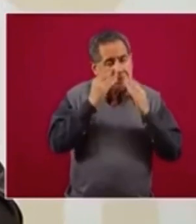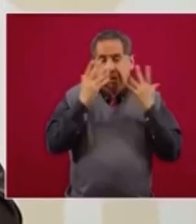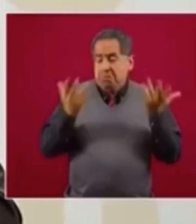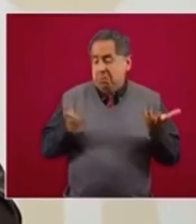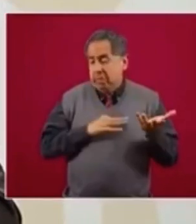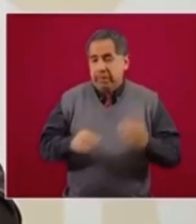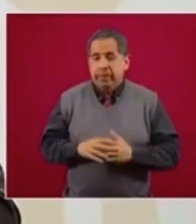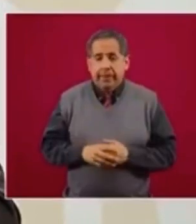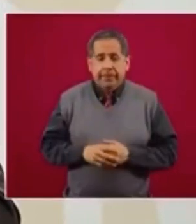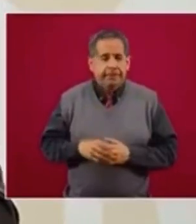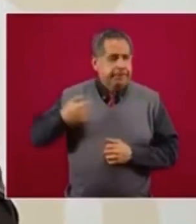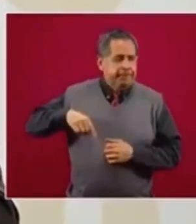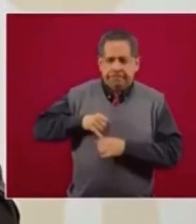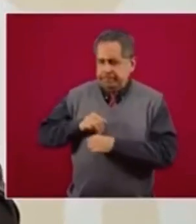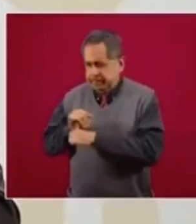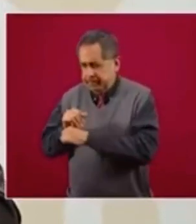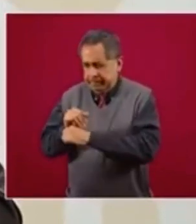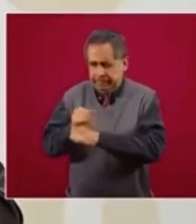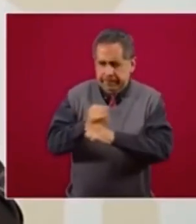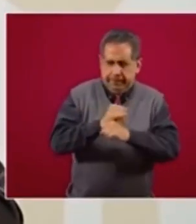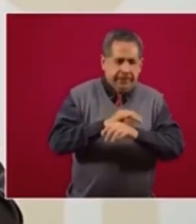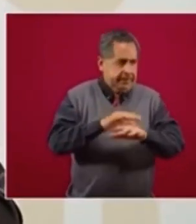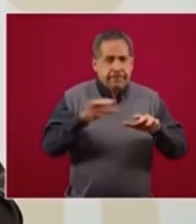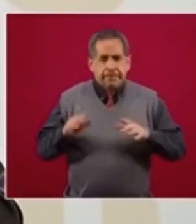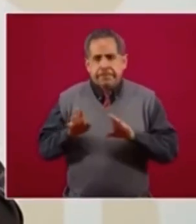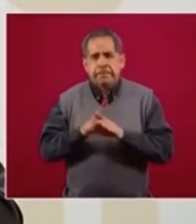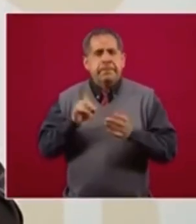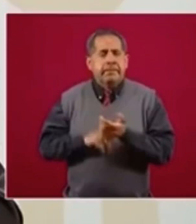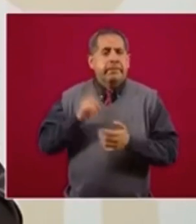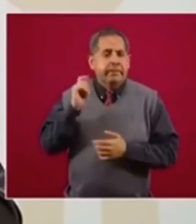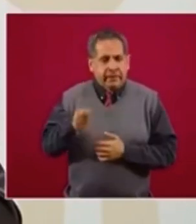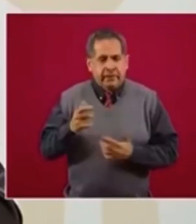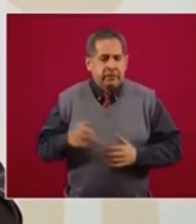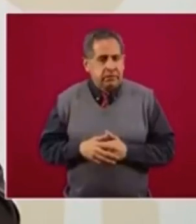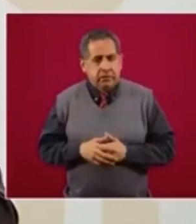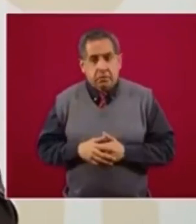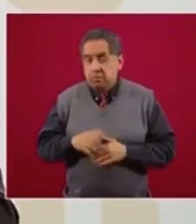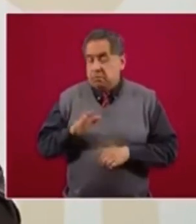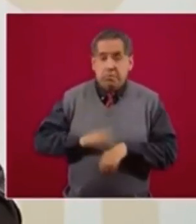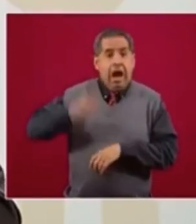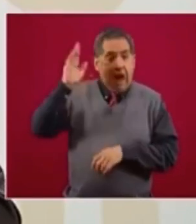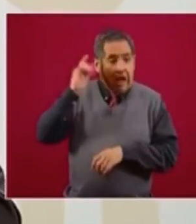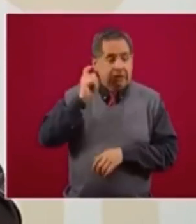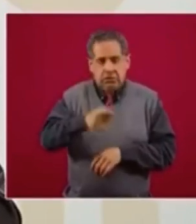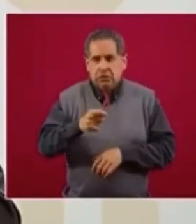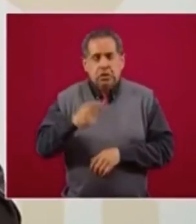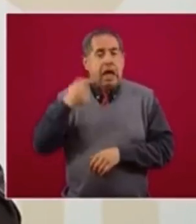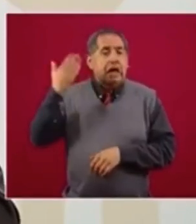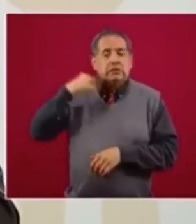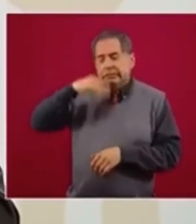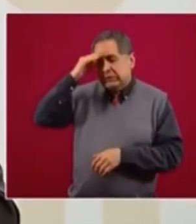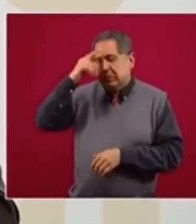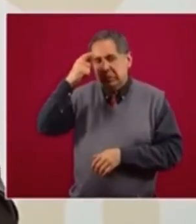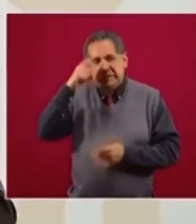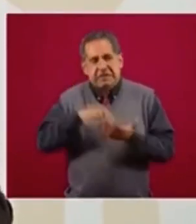la investigación que hicimos alrededor de este tema, vimos que incluso superó por mucho las expectativas